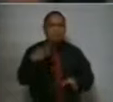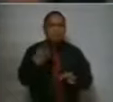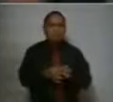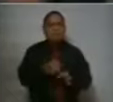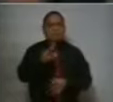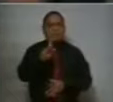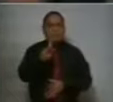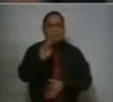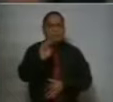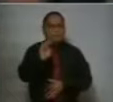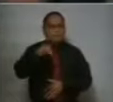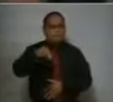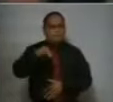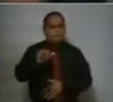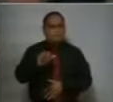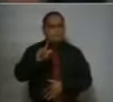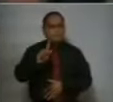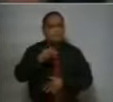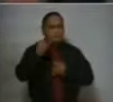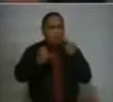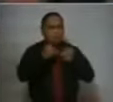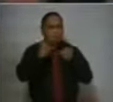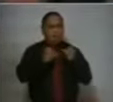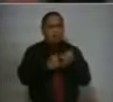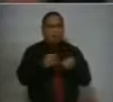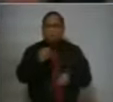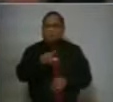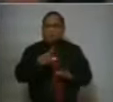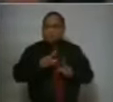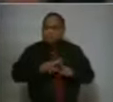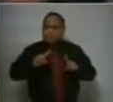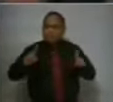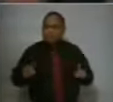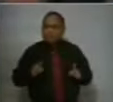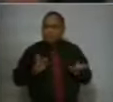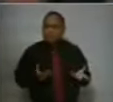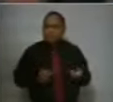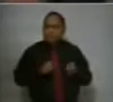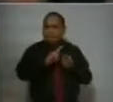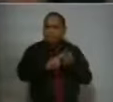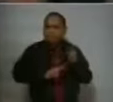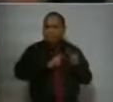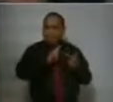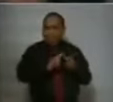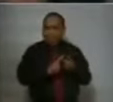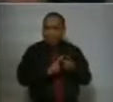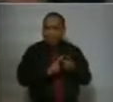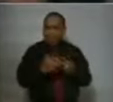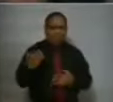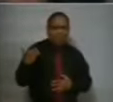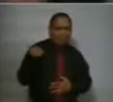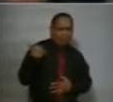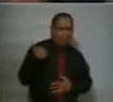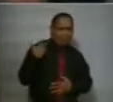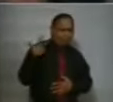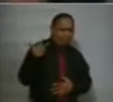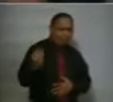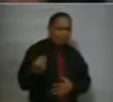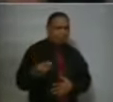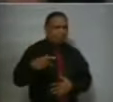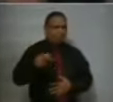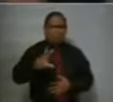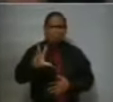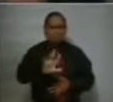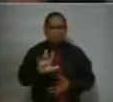en aquellos casos donde haya concurso. Pero en esa denuncia, que obviamente en ninguna de las dos hemos sido requeridos, en su momento tendremos la oportunidad